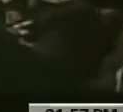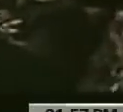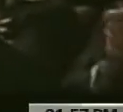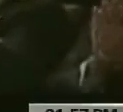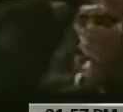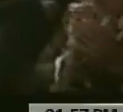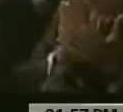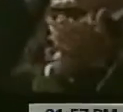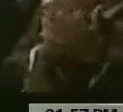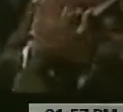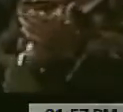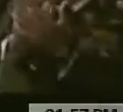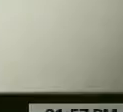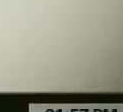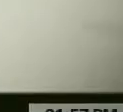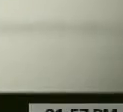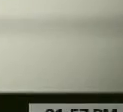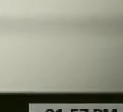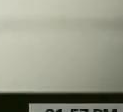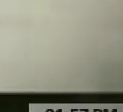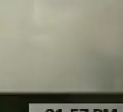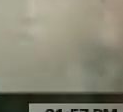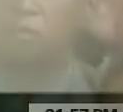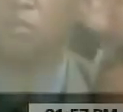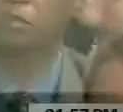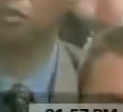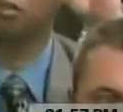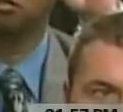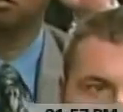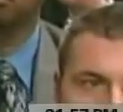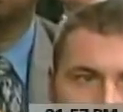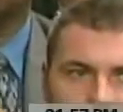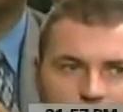moral, económica para que vaya.